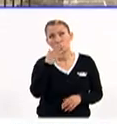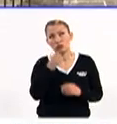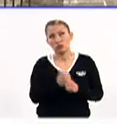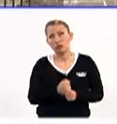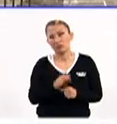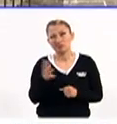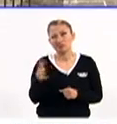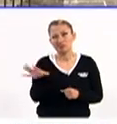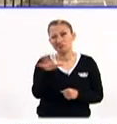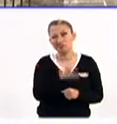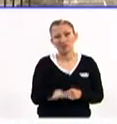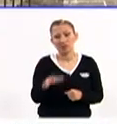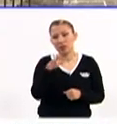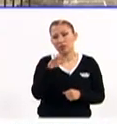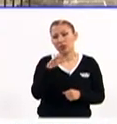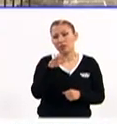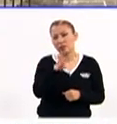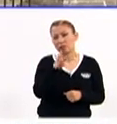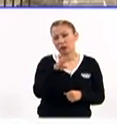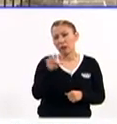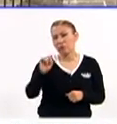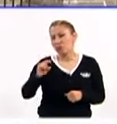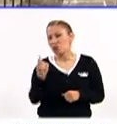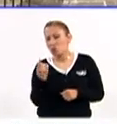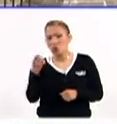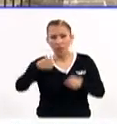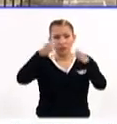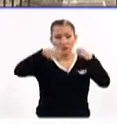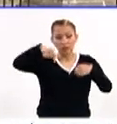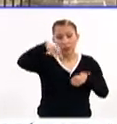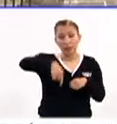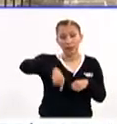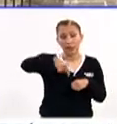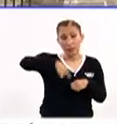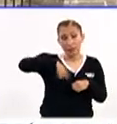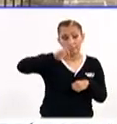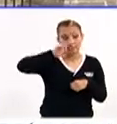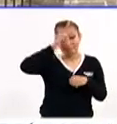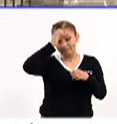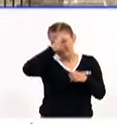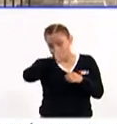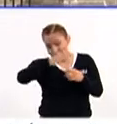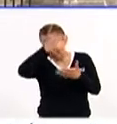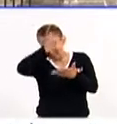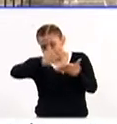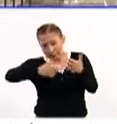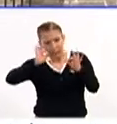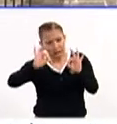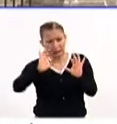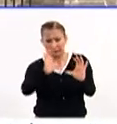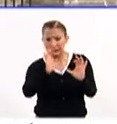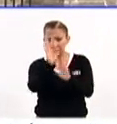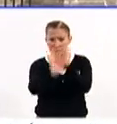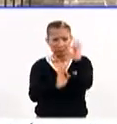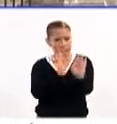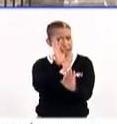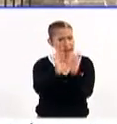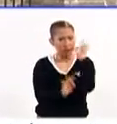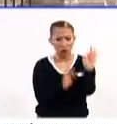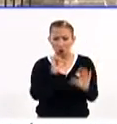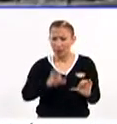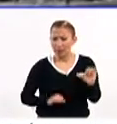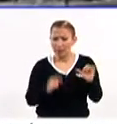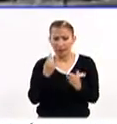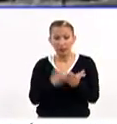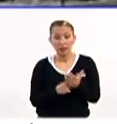de alrededor de entre 19 y 21 edificios catalogados, todos muy bien conservados, todos con